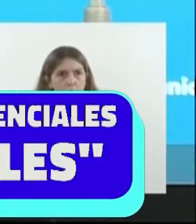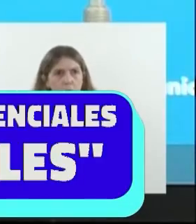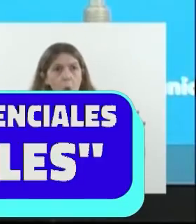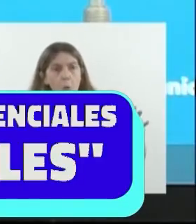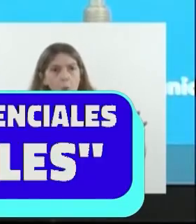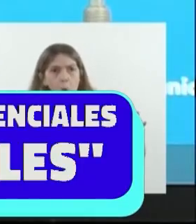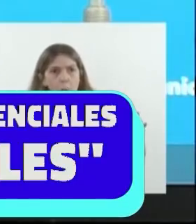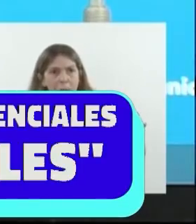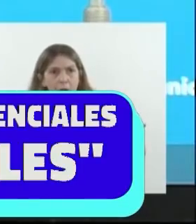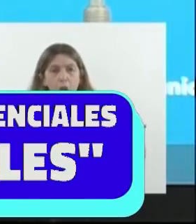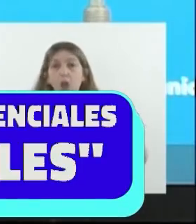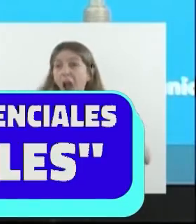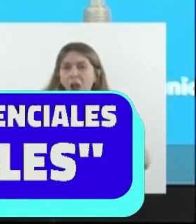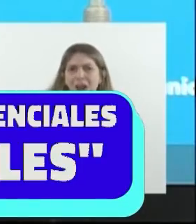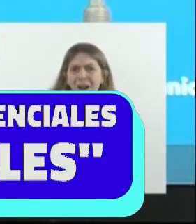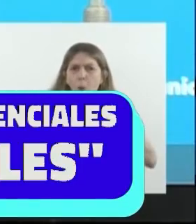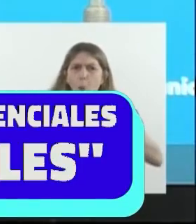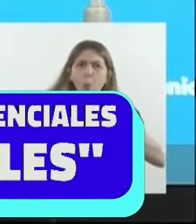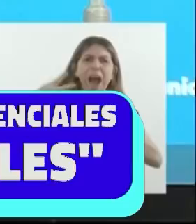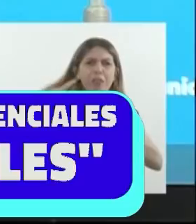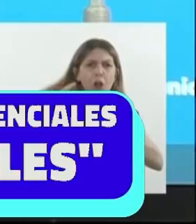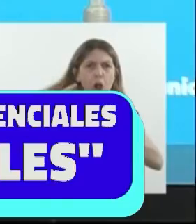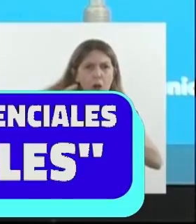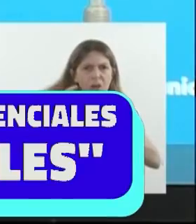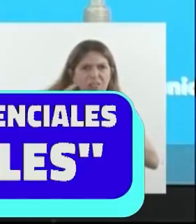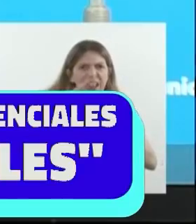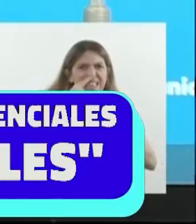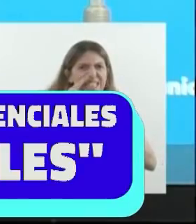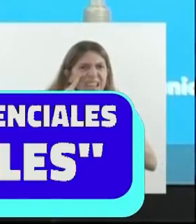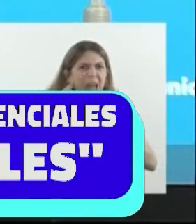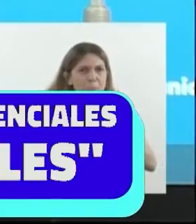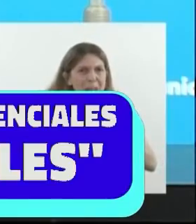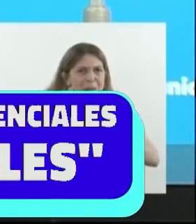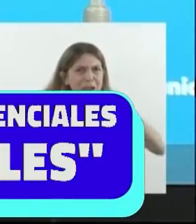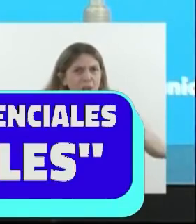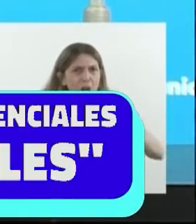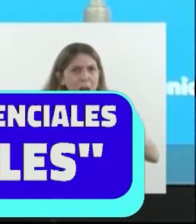tenemos 4 veces esa cantidad y no sentimos el riesgo.